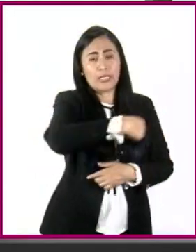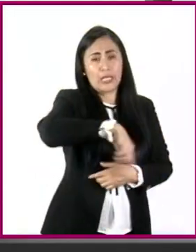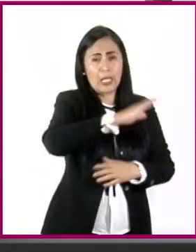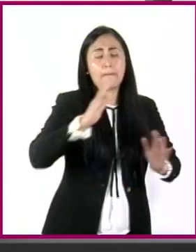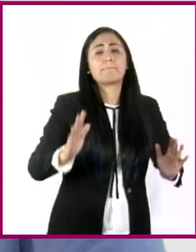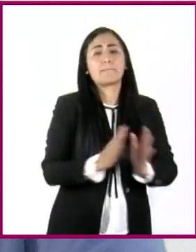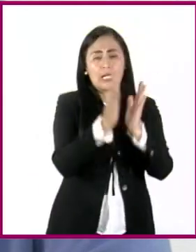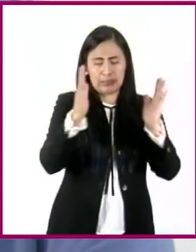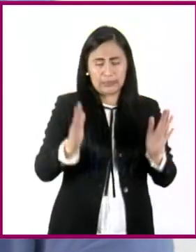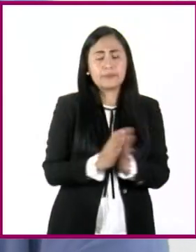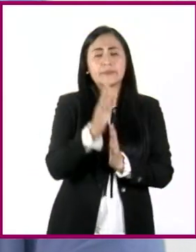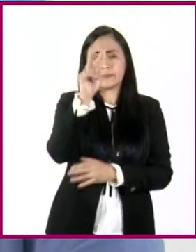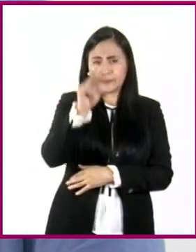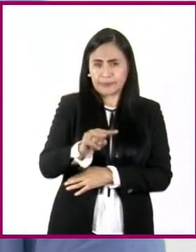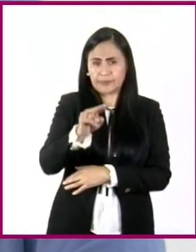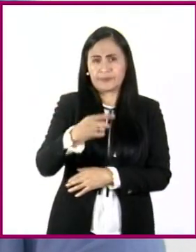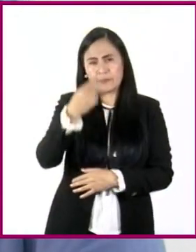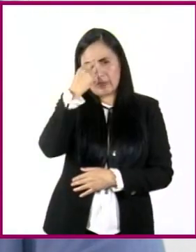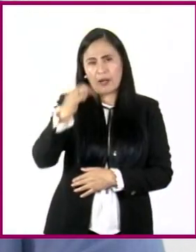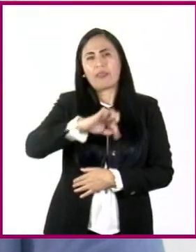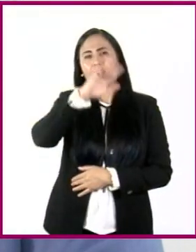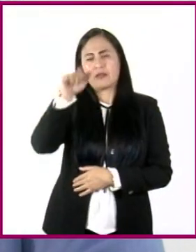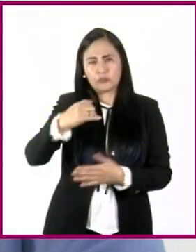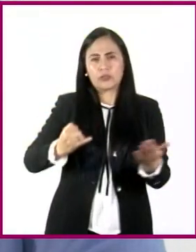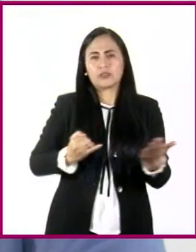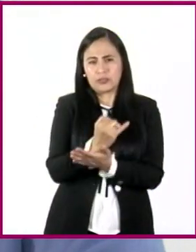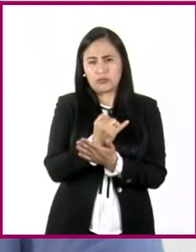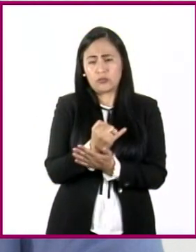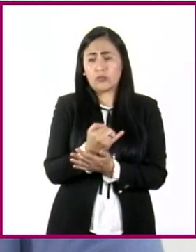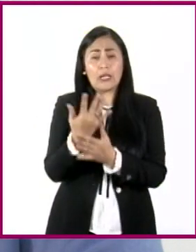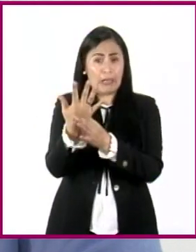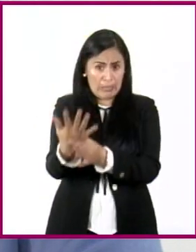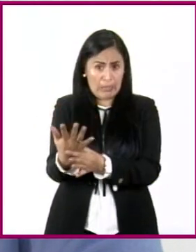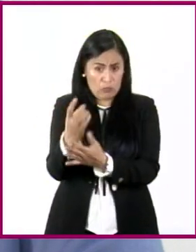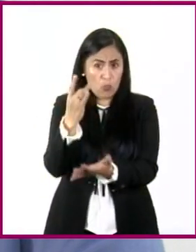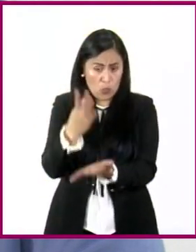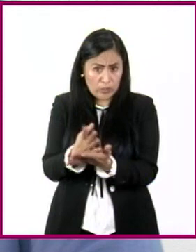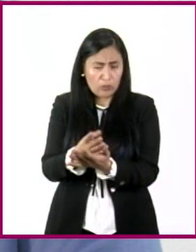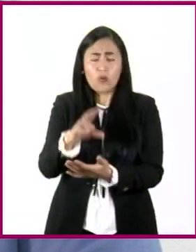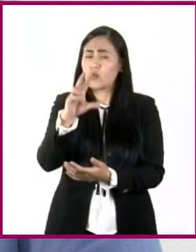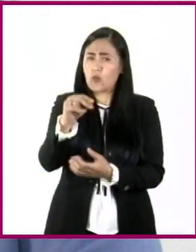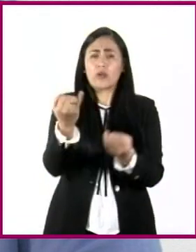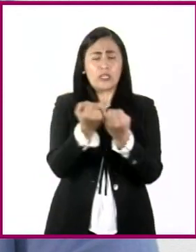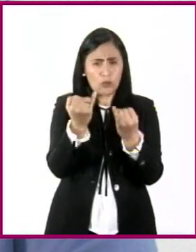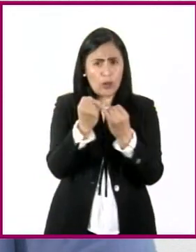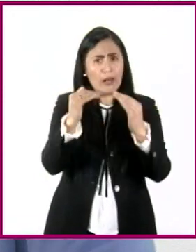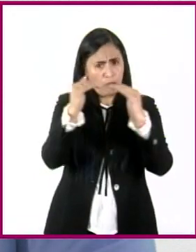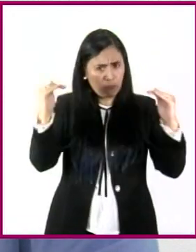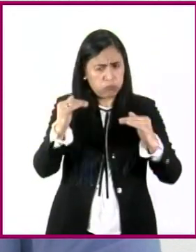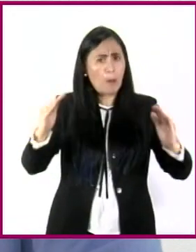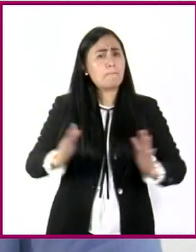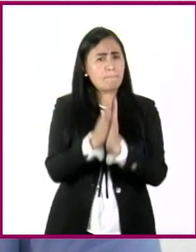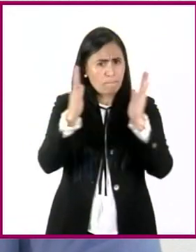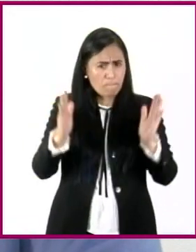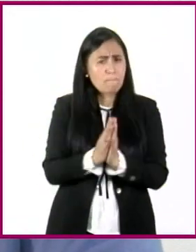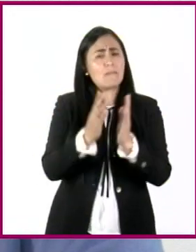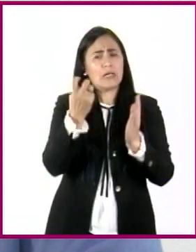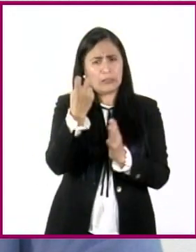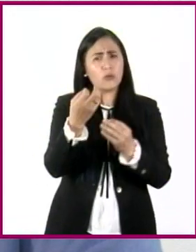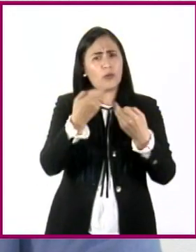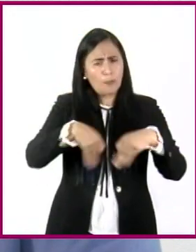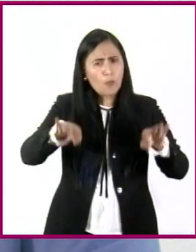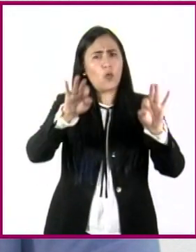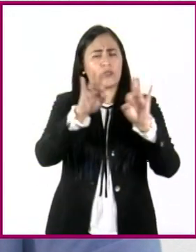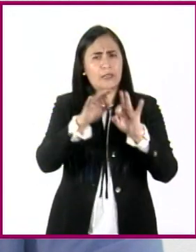toma de decisiones. Como él, existen muchas otras voces que señalan la relevancia de la democracia participativa para reivindicar y